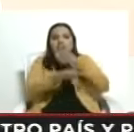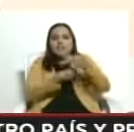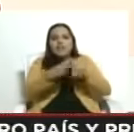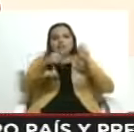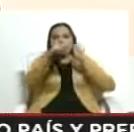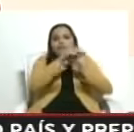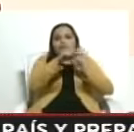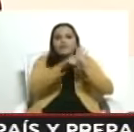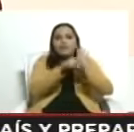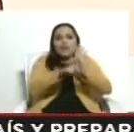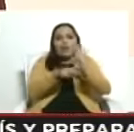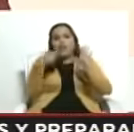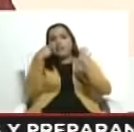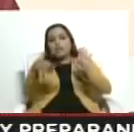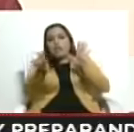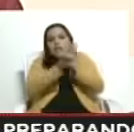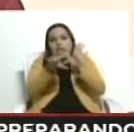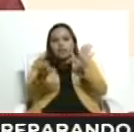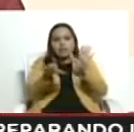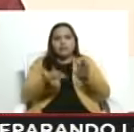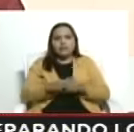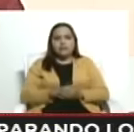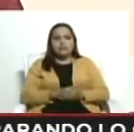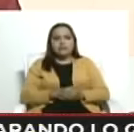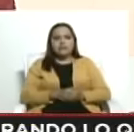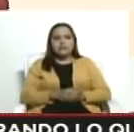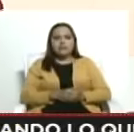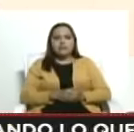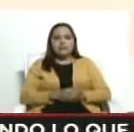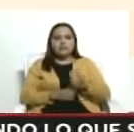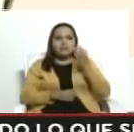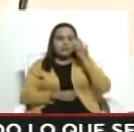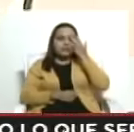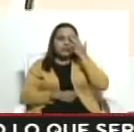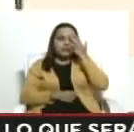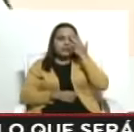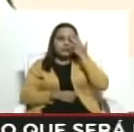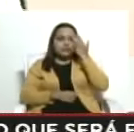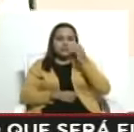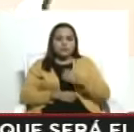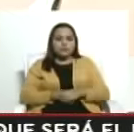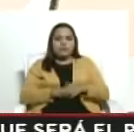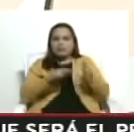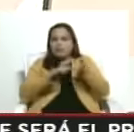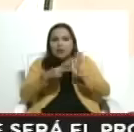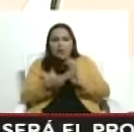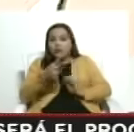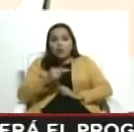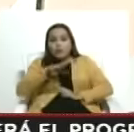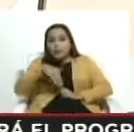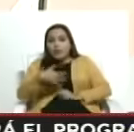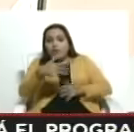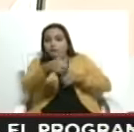requisitos establecidos en el presente ley y su reglamento. O sea, tú no puedes sustituir